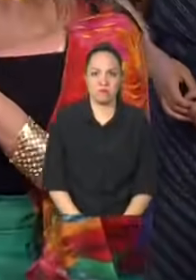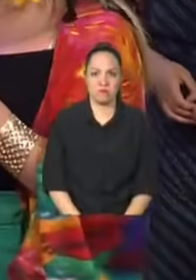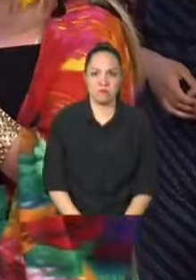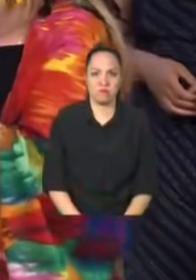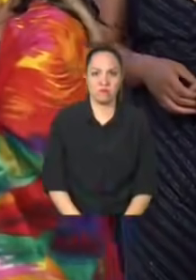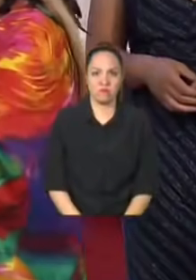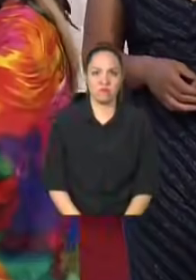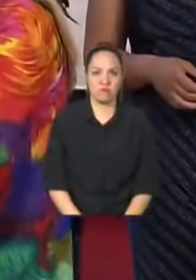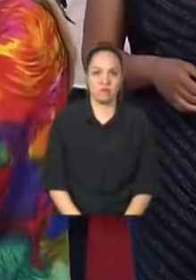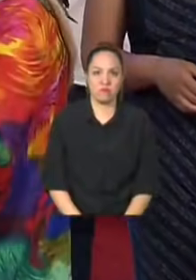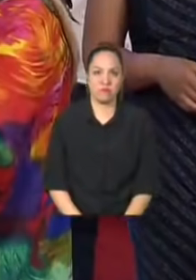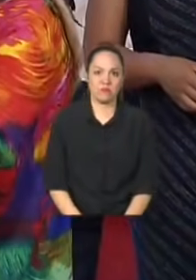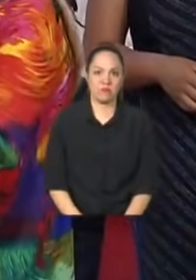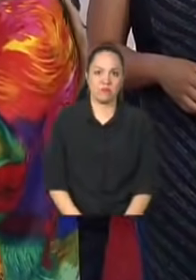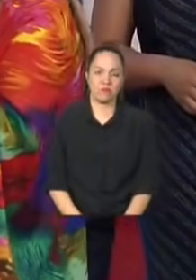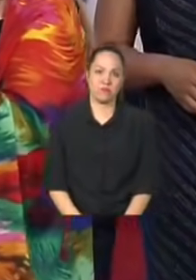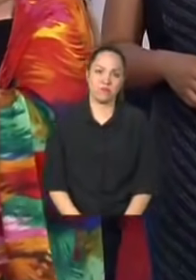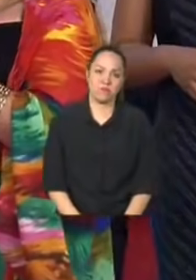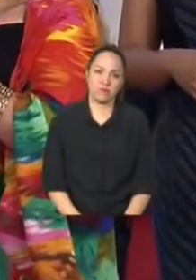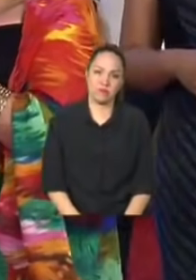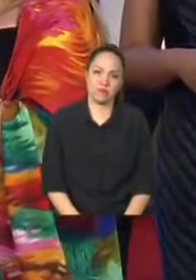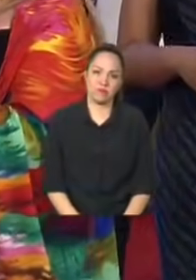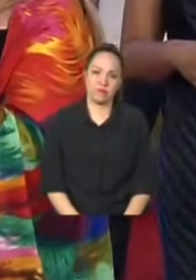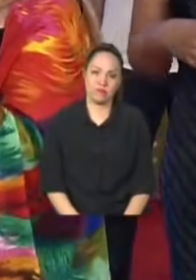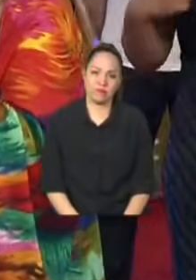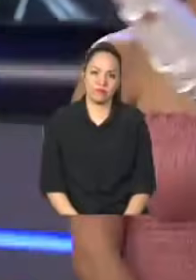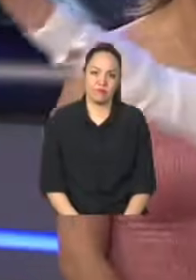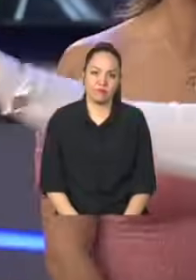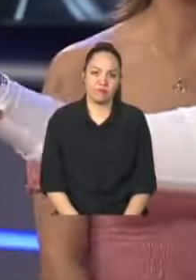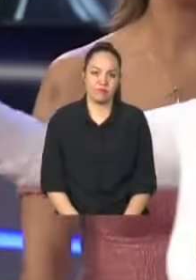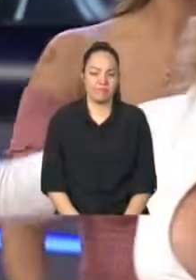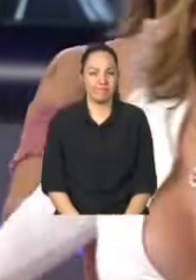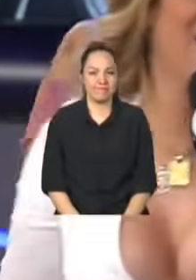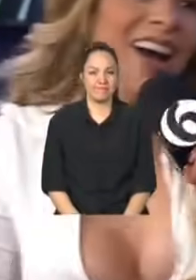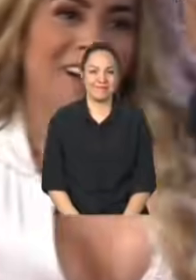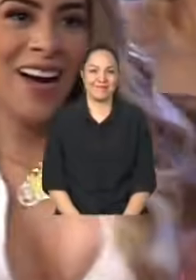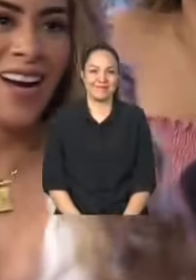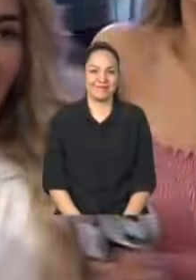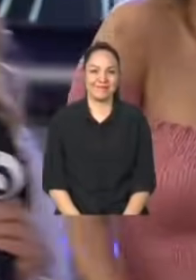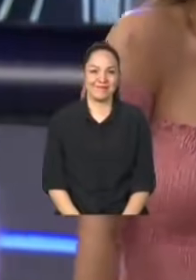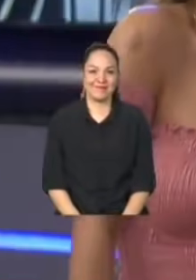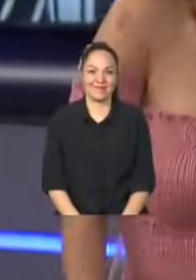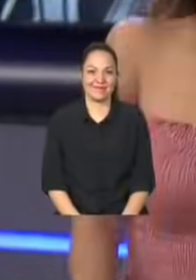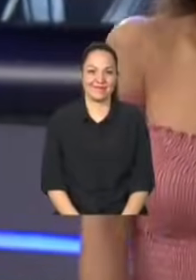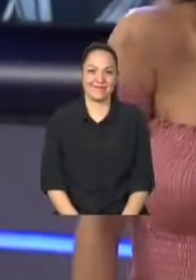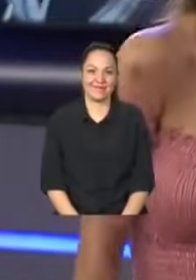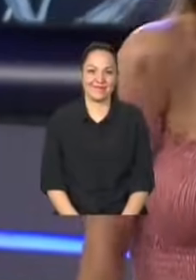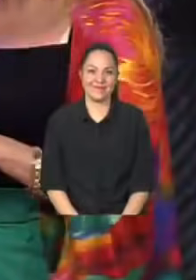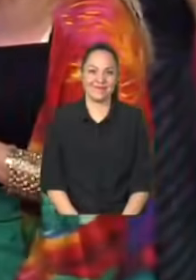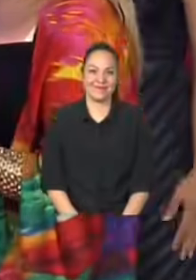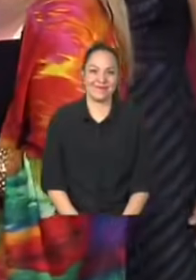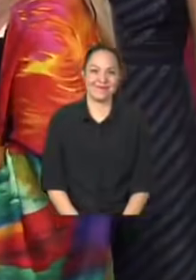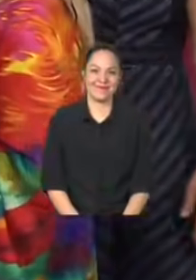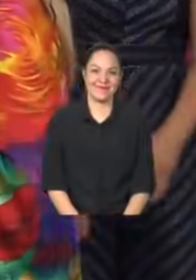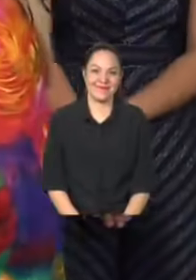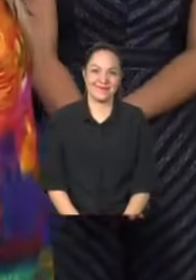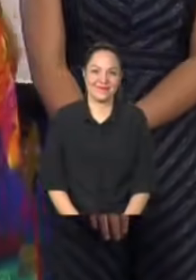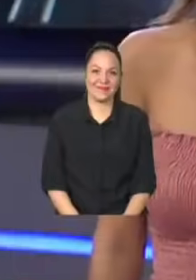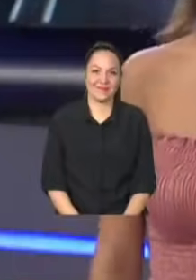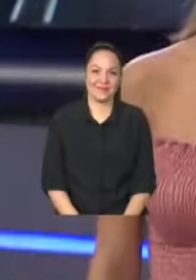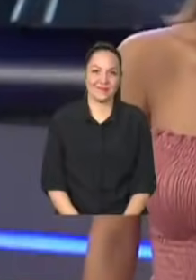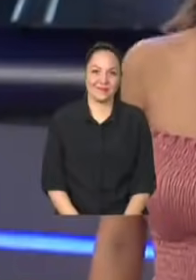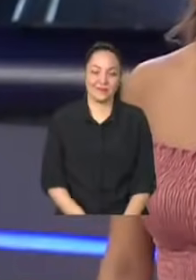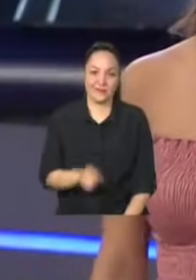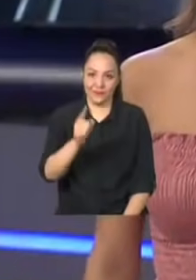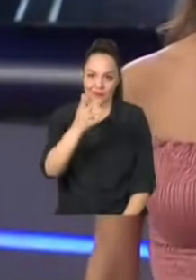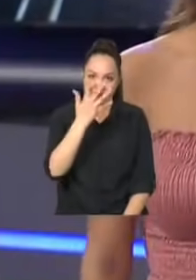Pues te quedas con ganas porque quieres. Así como. No. Ay, si yo no sé nada. Como el niño que viene. Déjala, espérame. Ah, es en